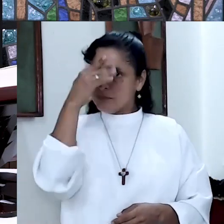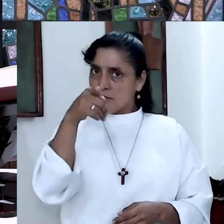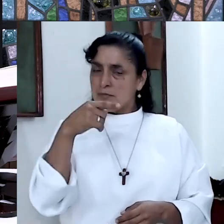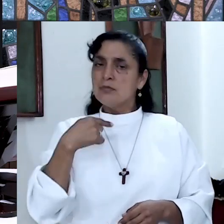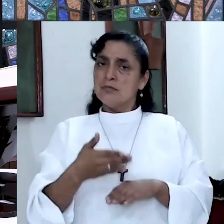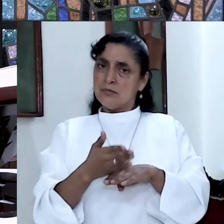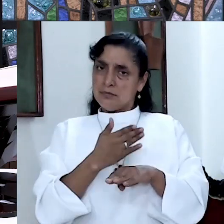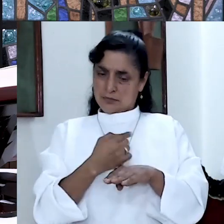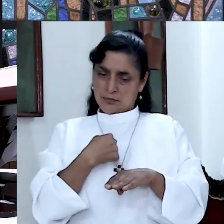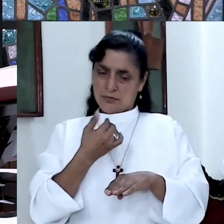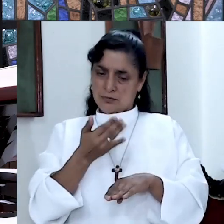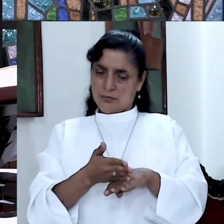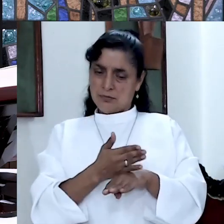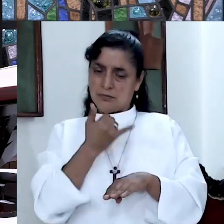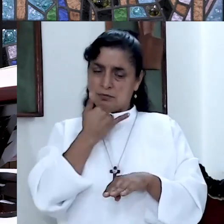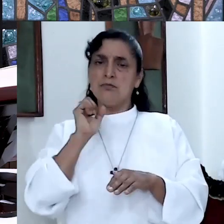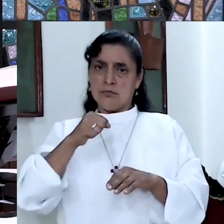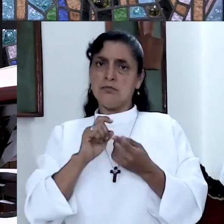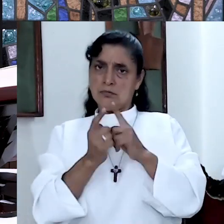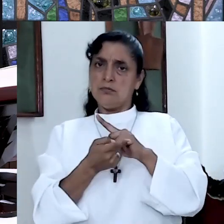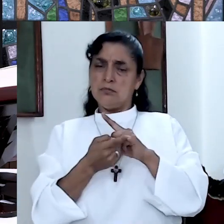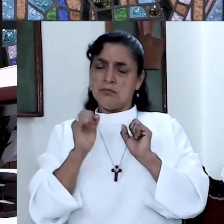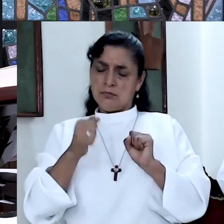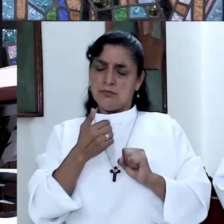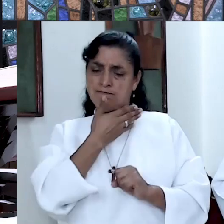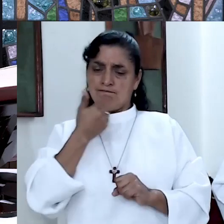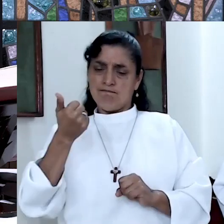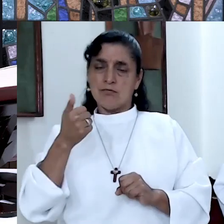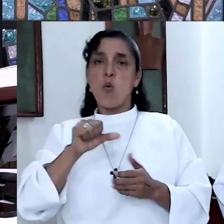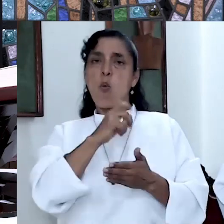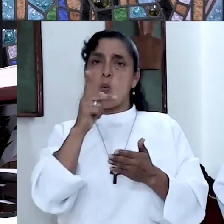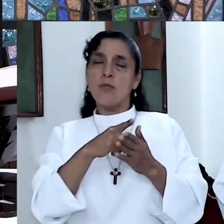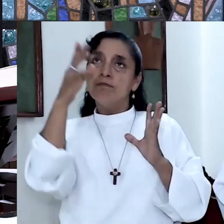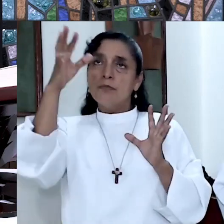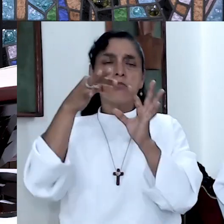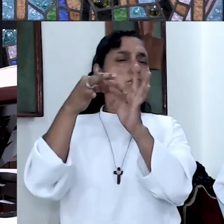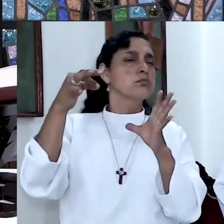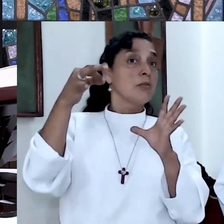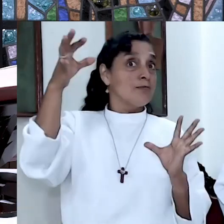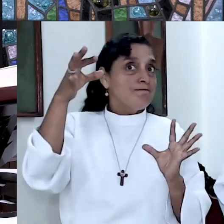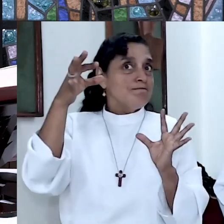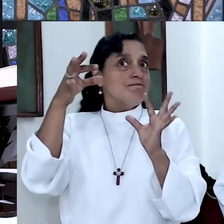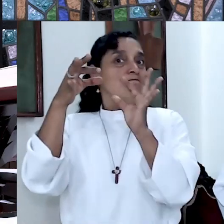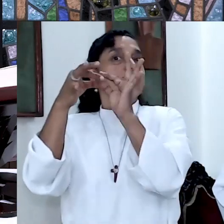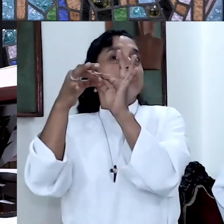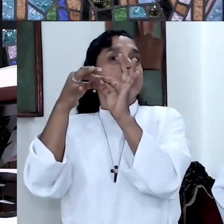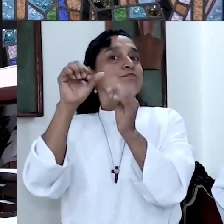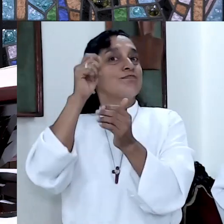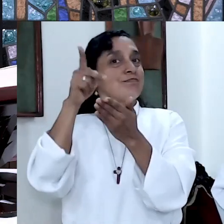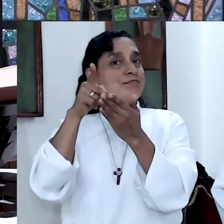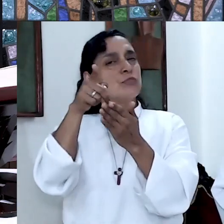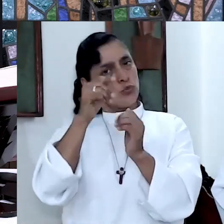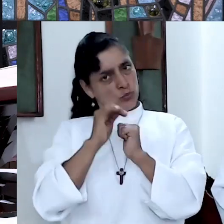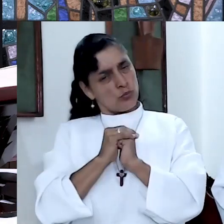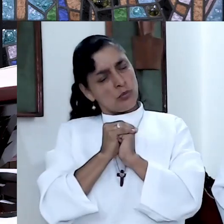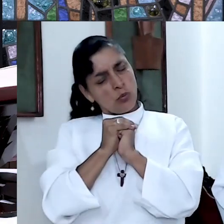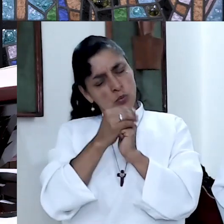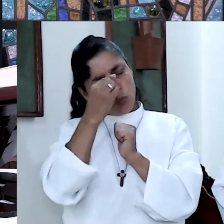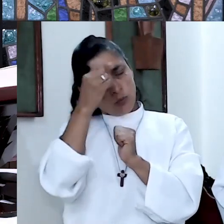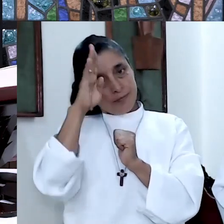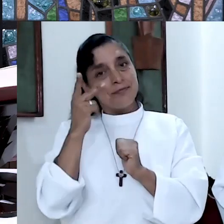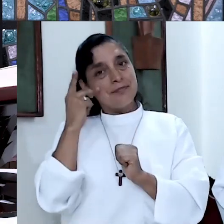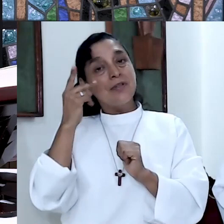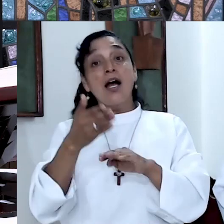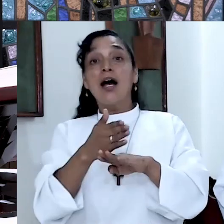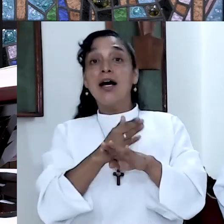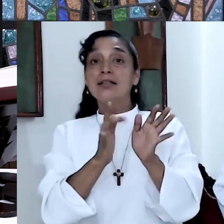mejorar, en que podemos cambiar, volver a Él. Dirijámonos al Padre con esas palabras que